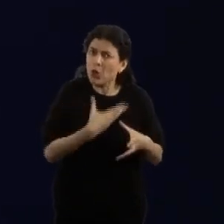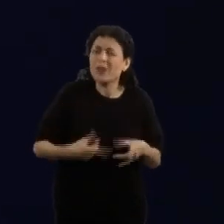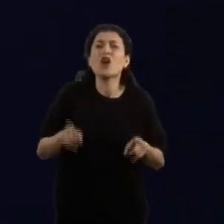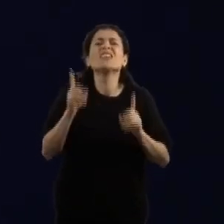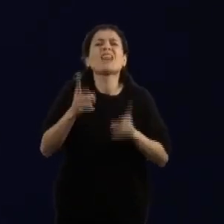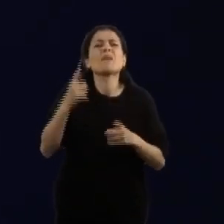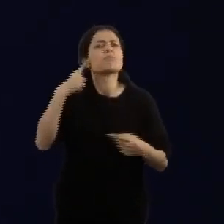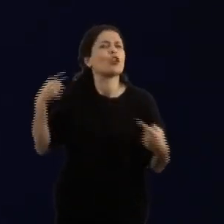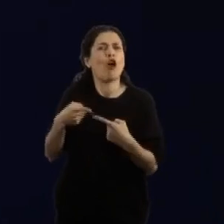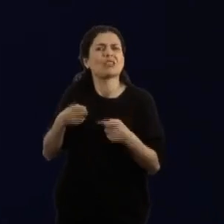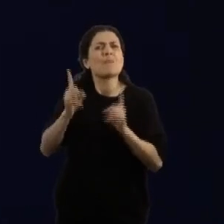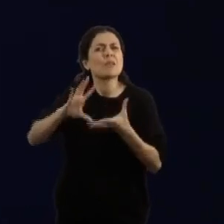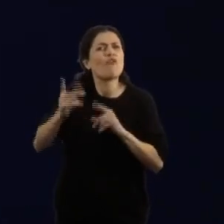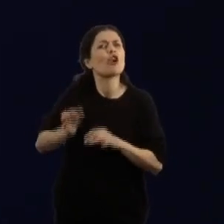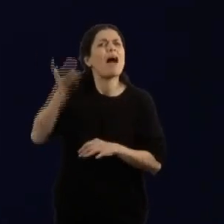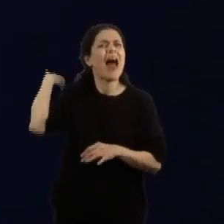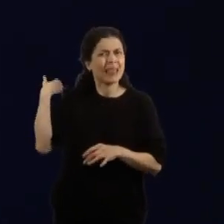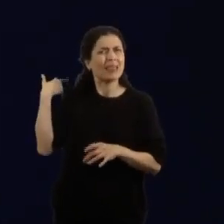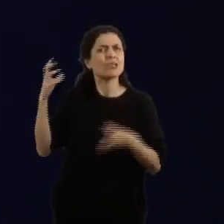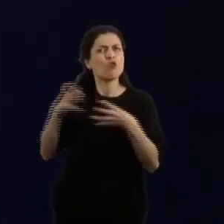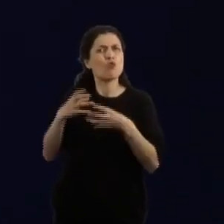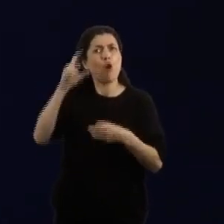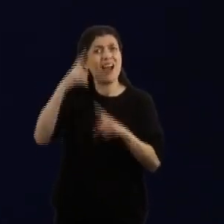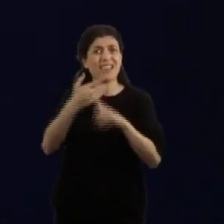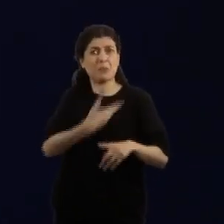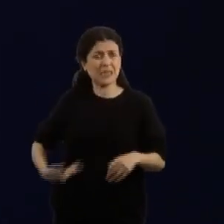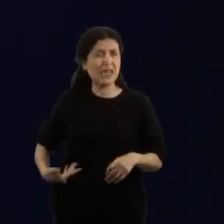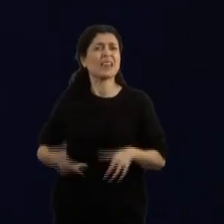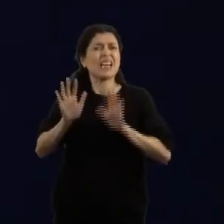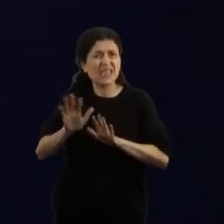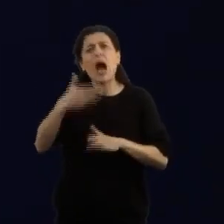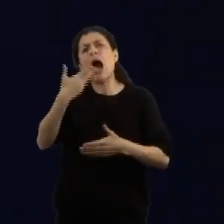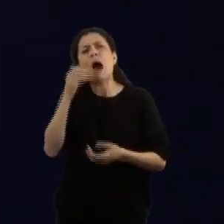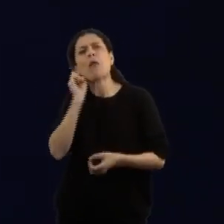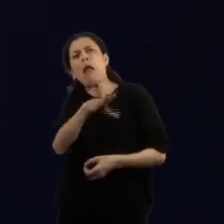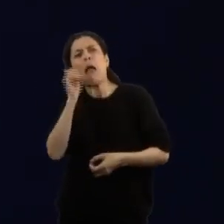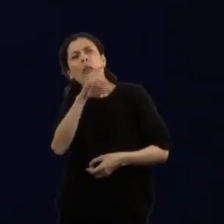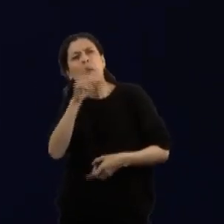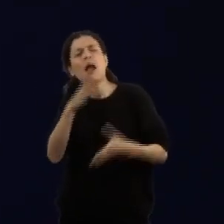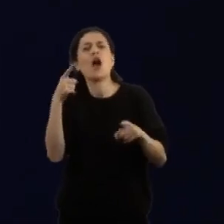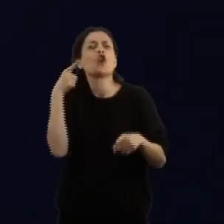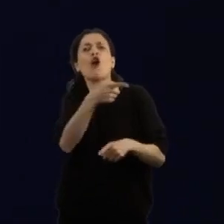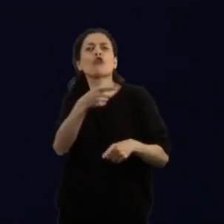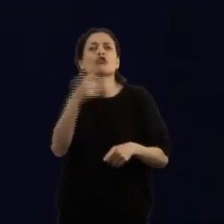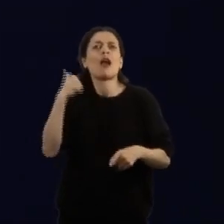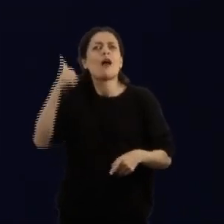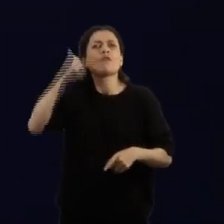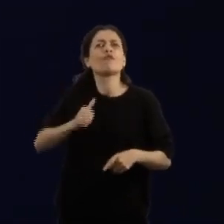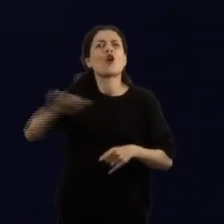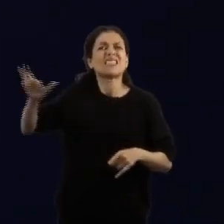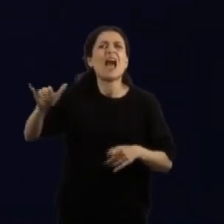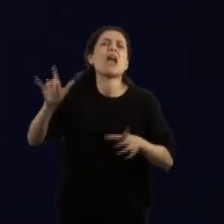eran denostarlas y relacionarlas solo con el proceso militar. Proceso